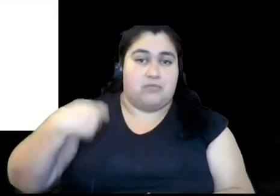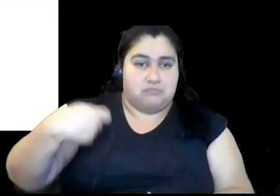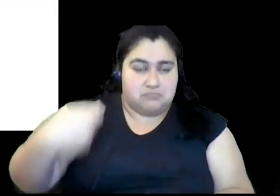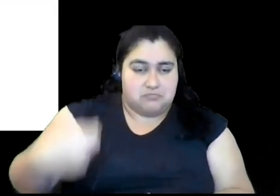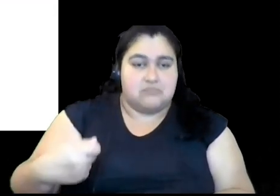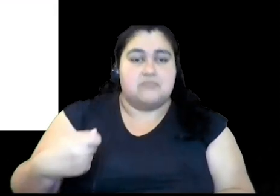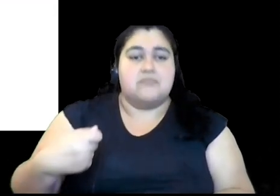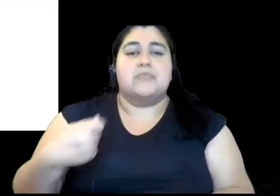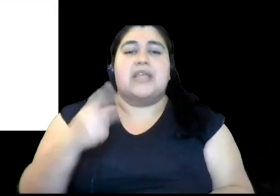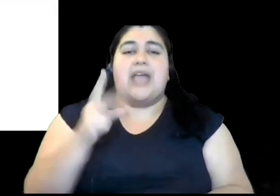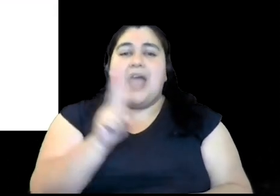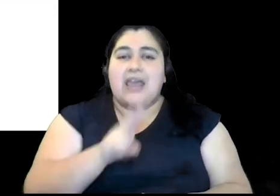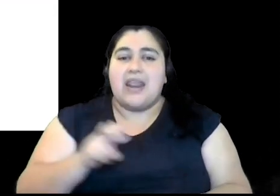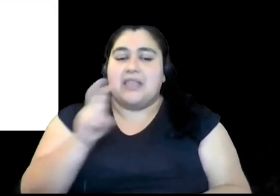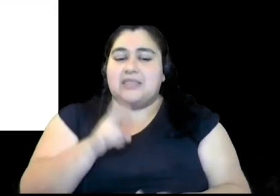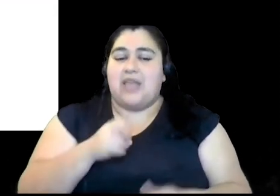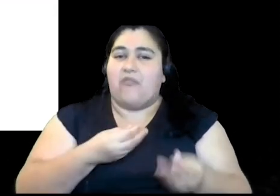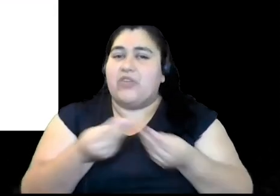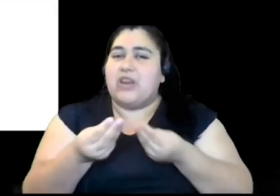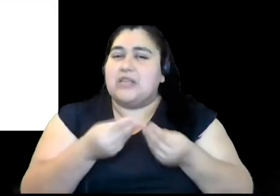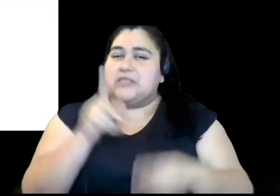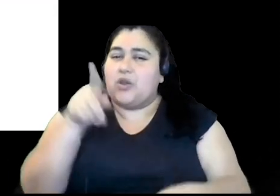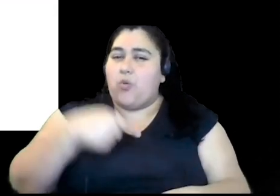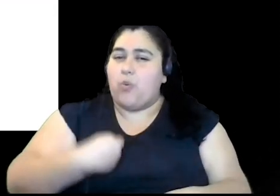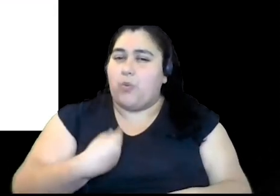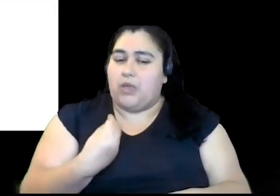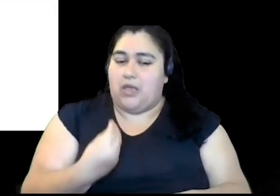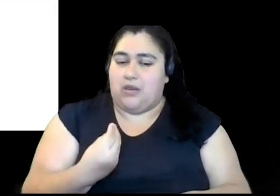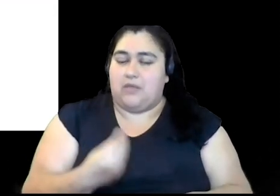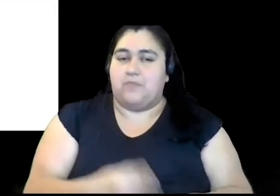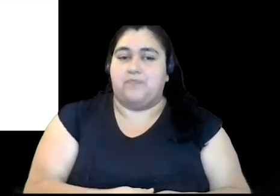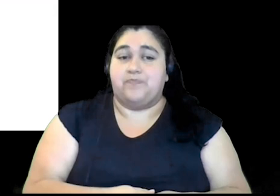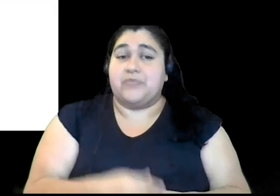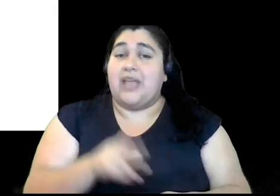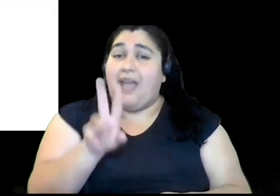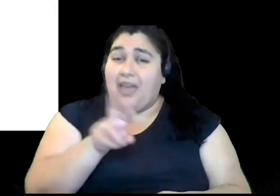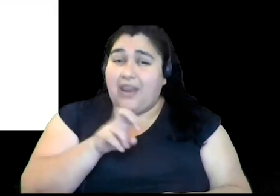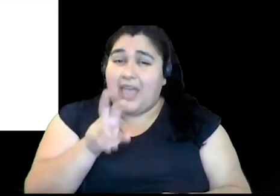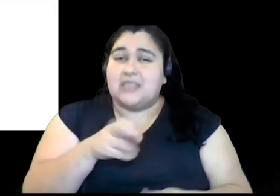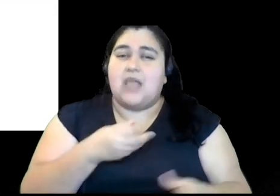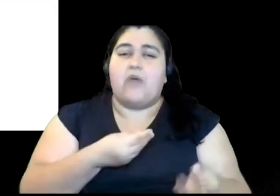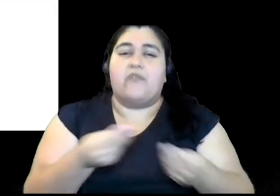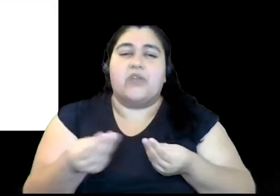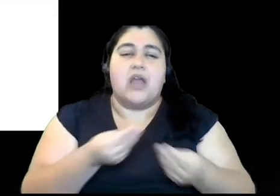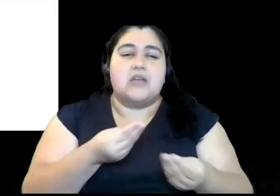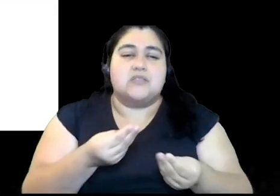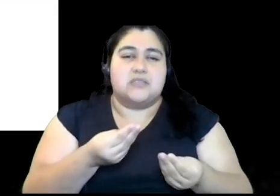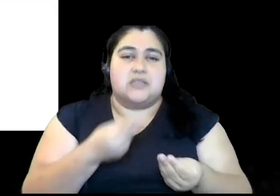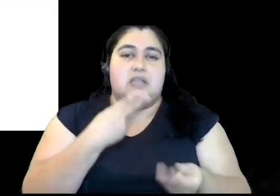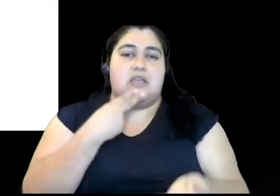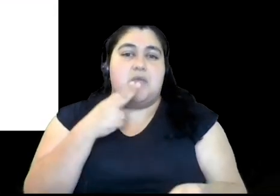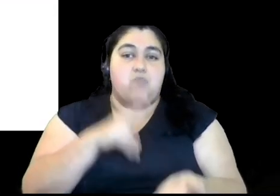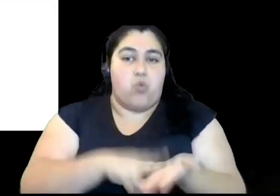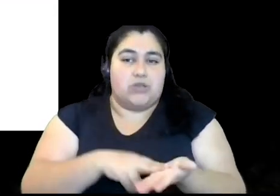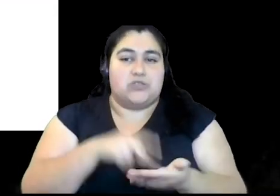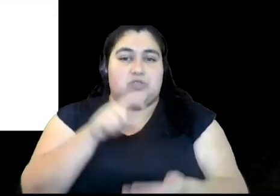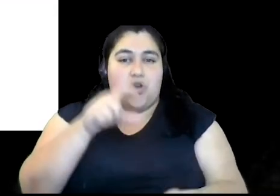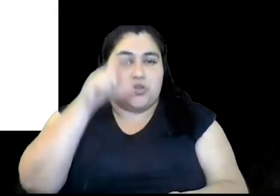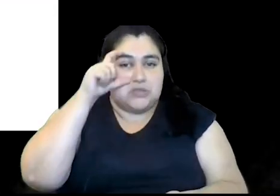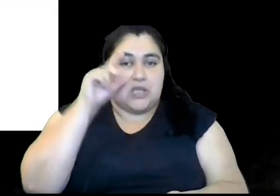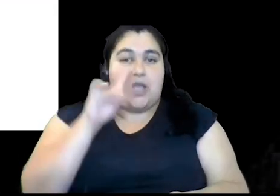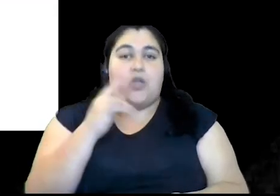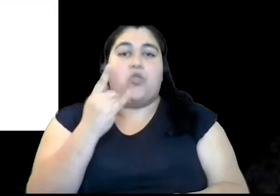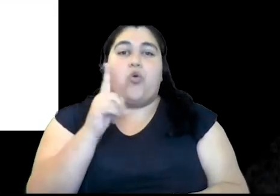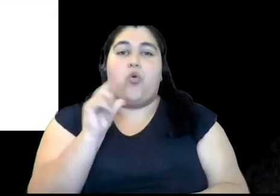obtuvo rentas financieras. Estas rentas financieras van a estar alcanzadas por el impuesto cedular